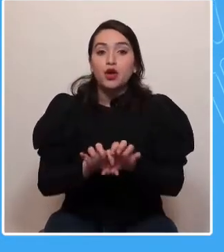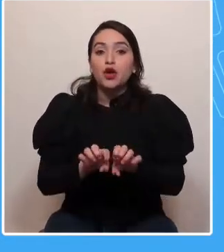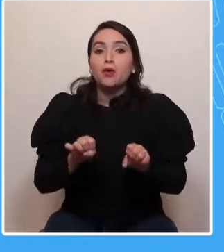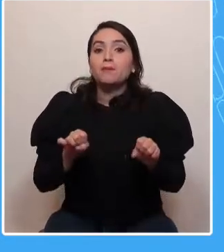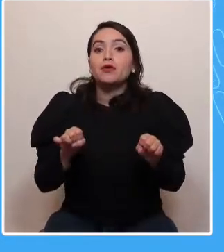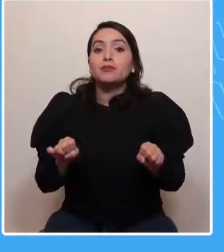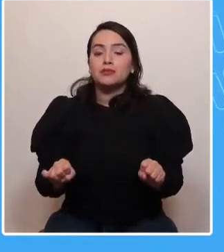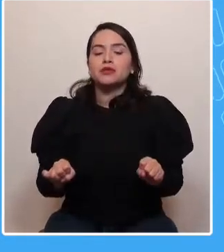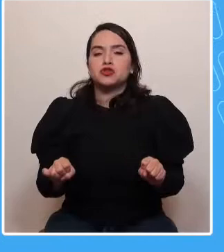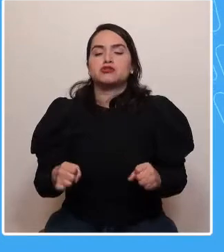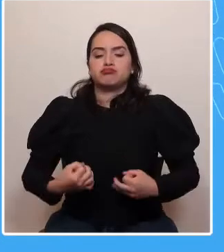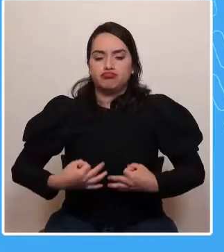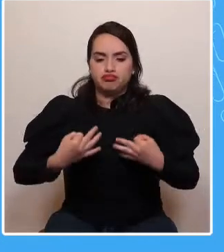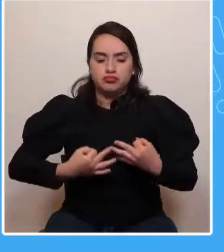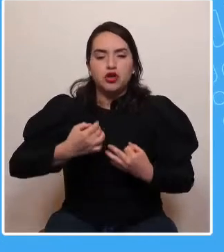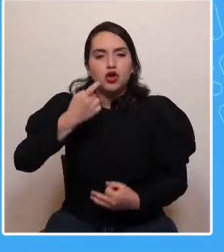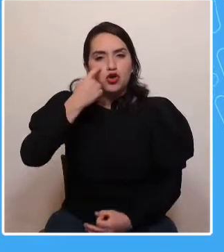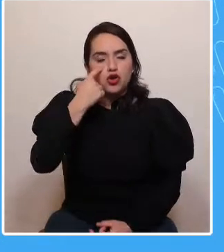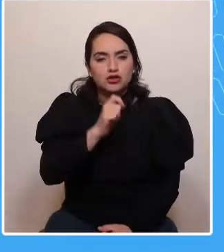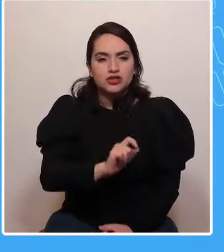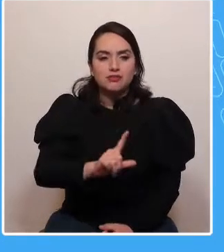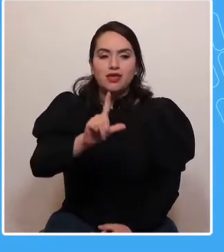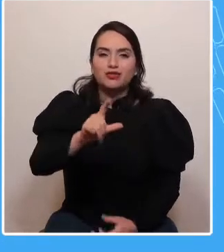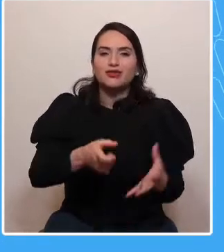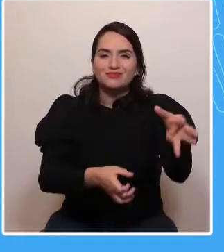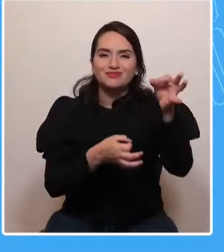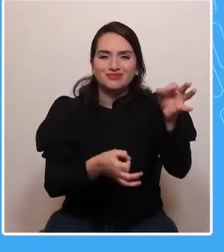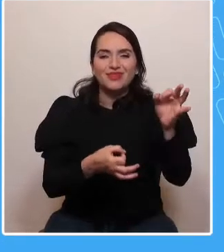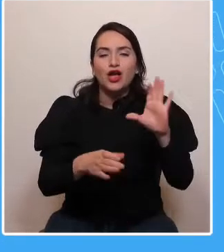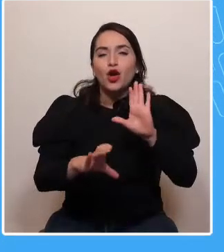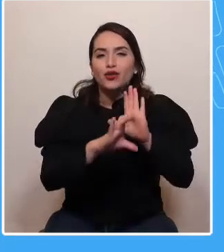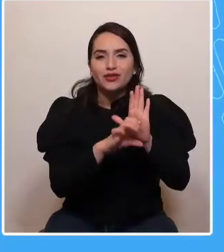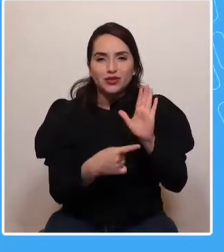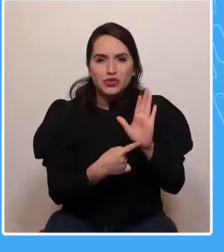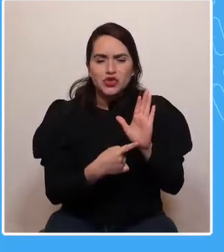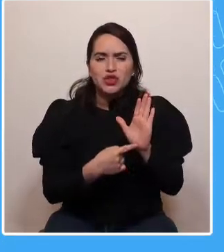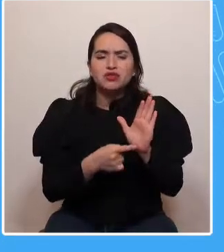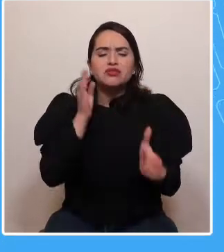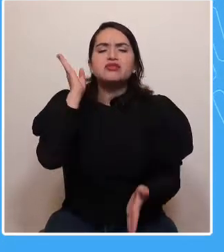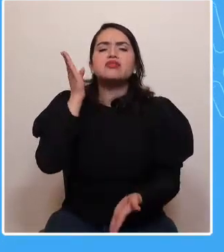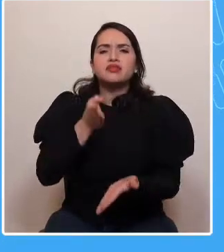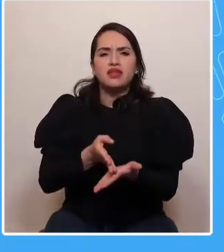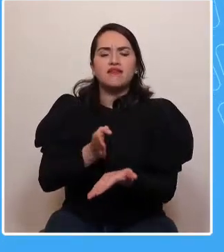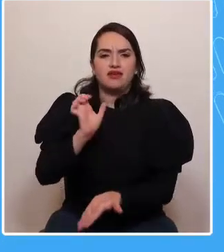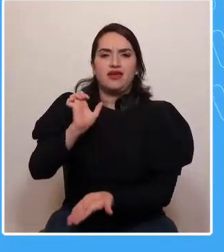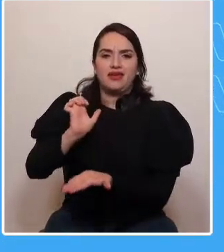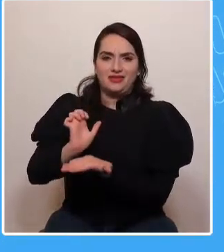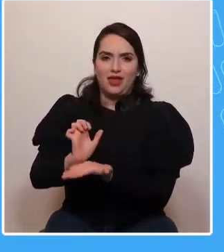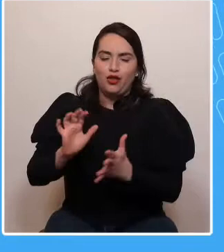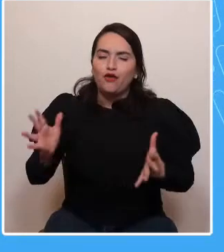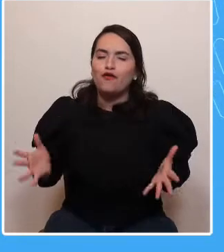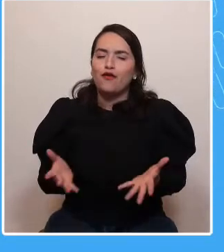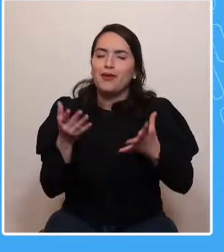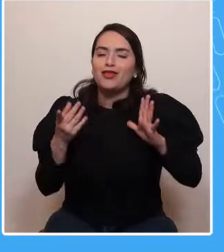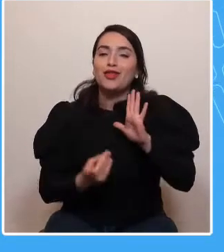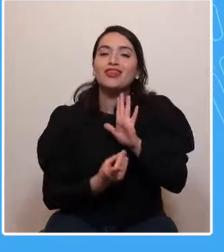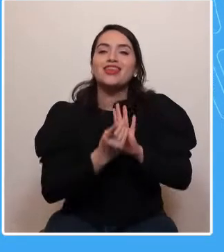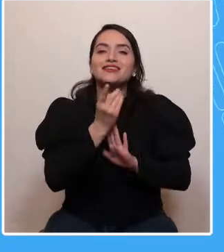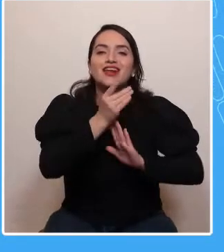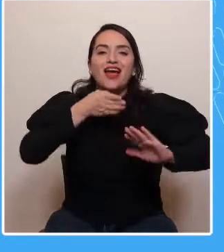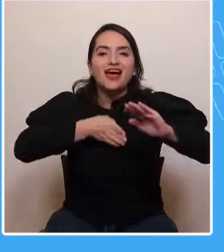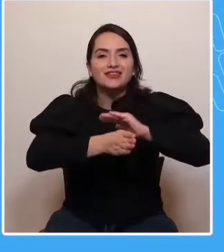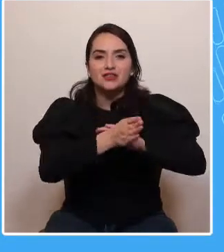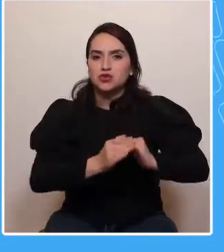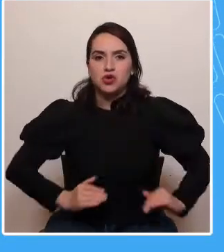en consagrar los conocimientos en la Carta Fundamental y establecer como deber del Estado su fomento, desarrollo y acceso